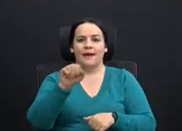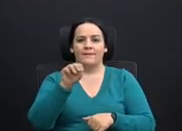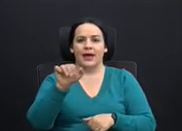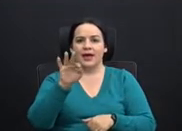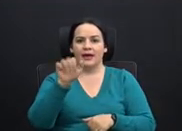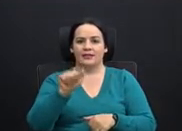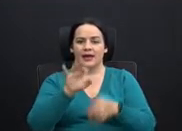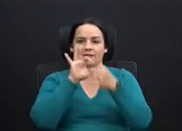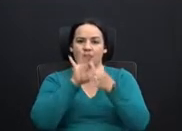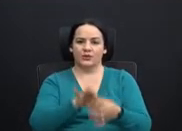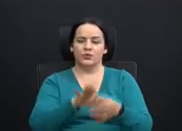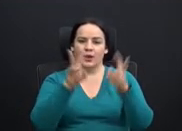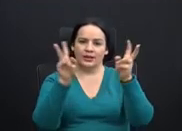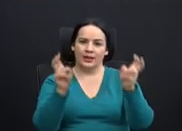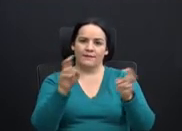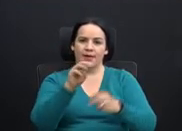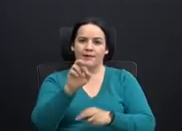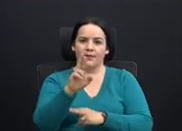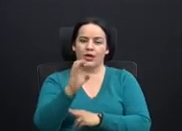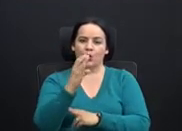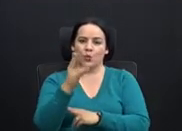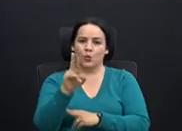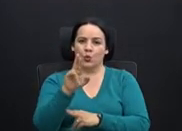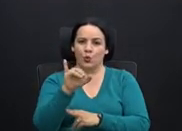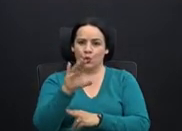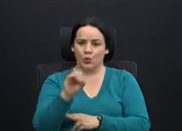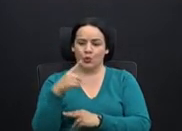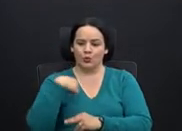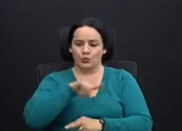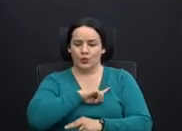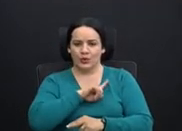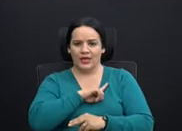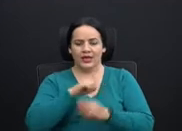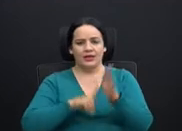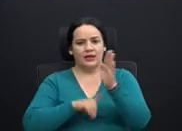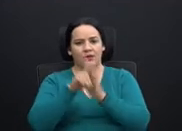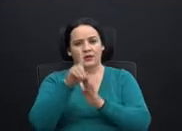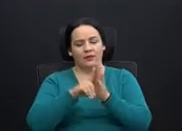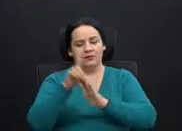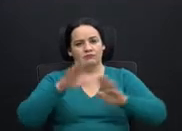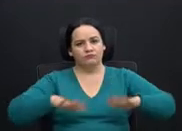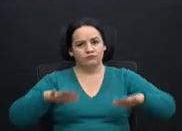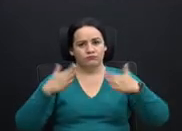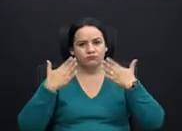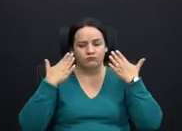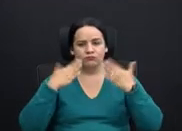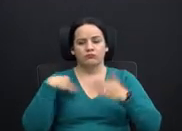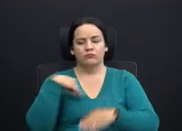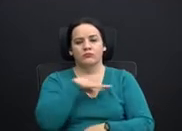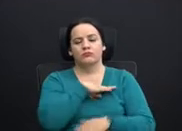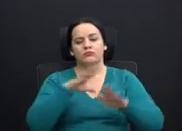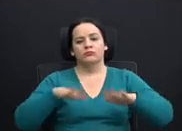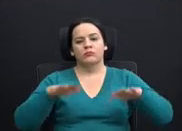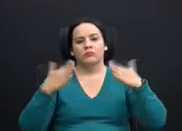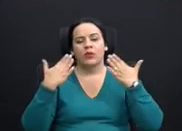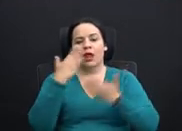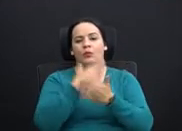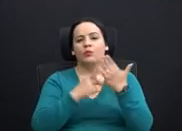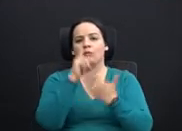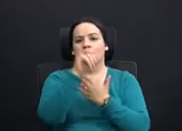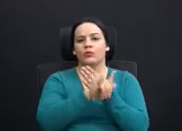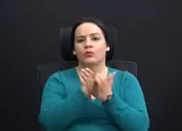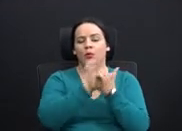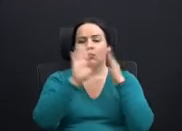de mercurio. Hemos venido desarrollando a través de la Dirección de Gestión Ambiental del Ministerio de Ambiente una serie de proyectos que se